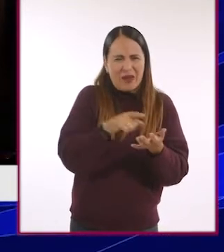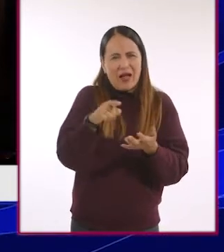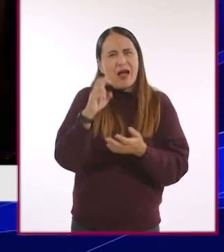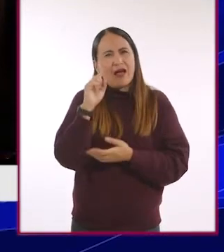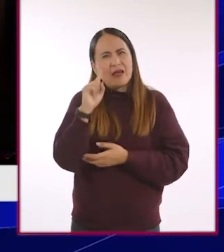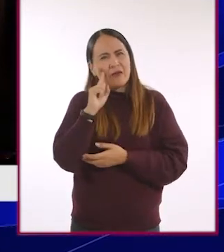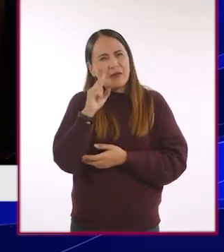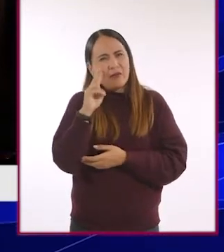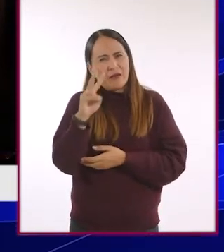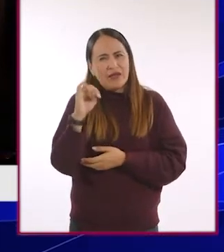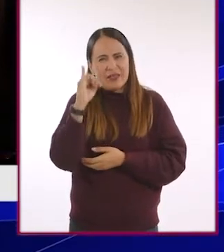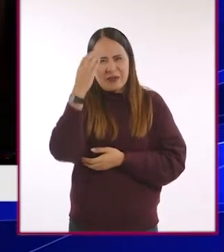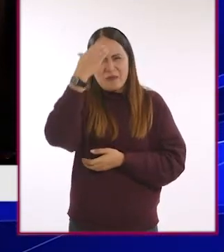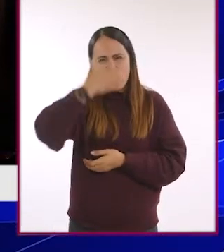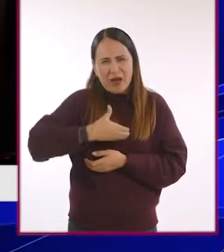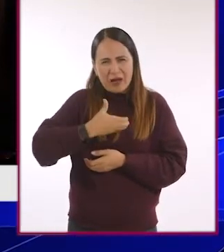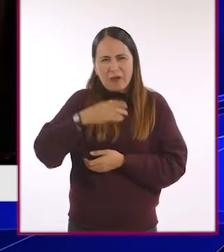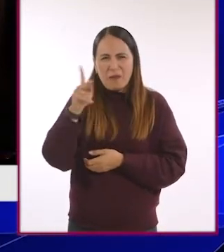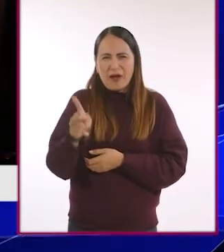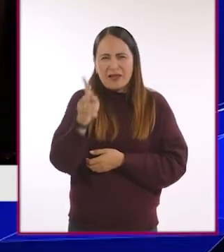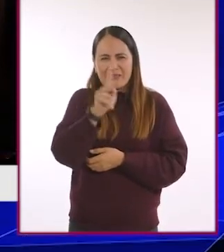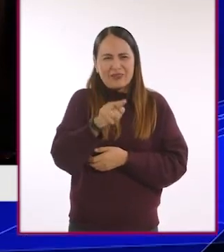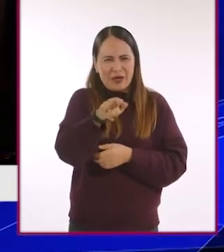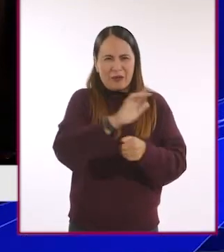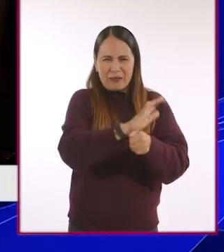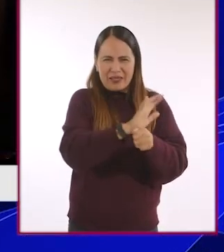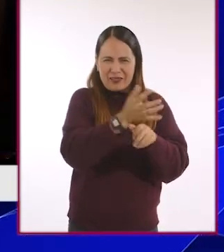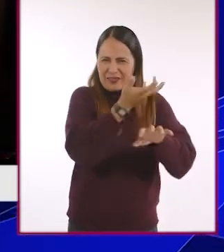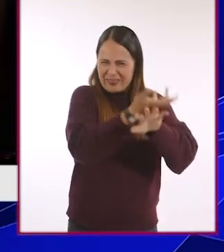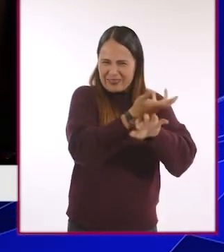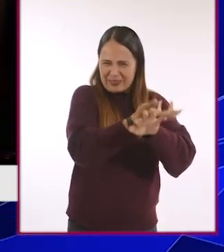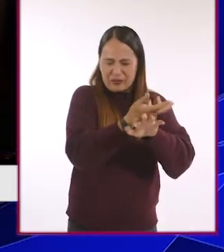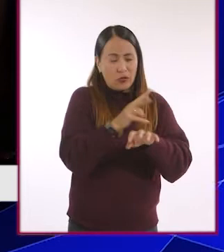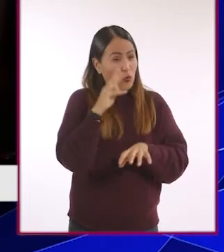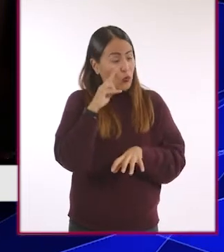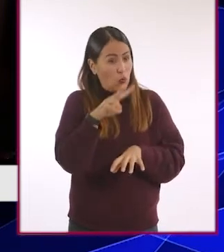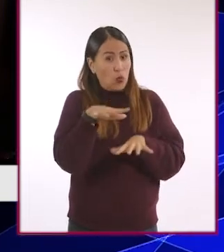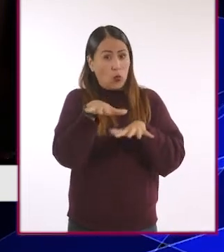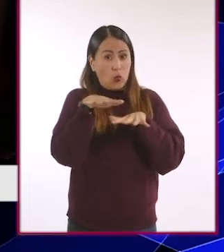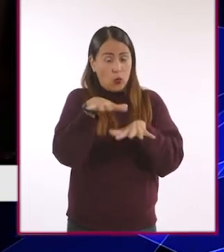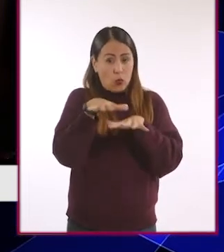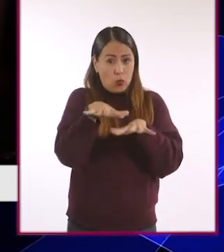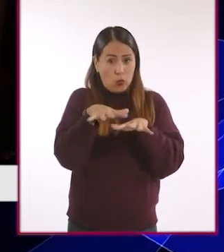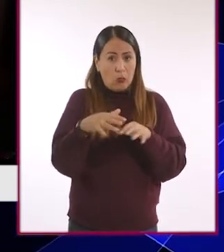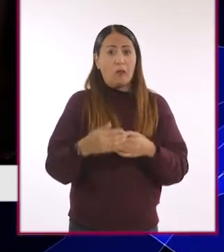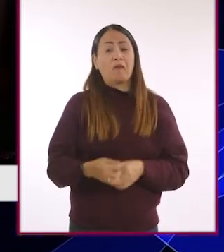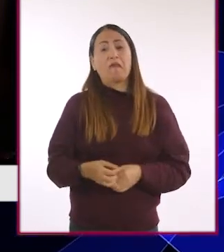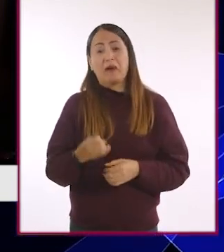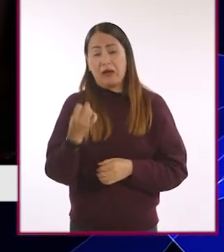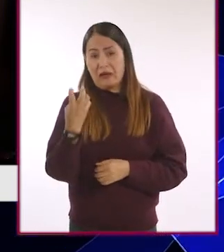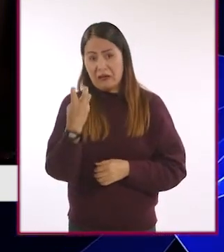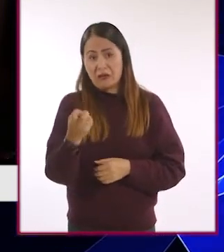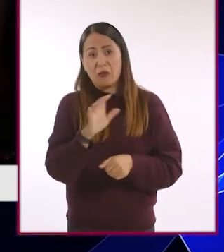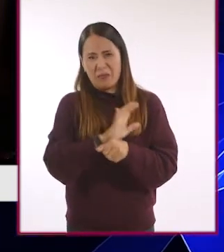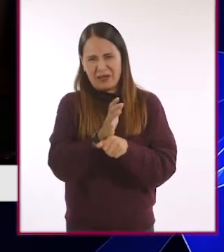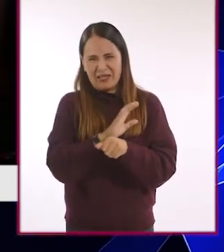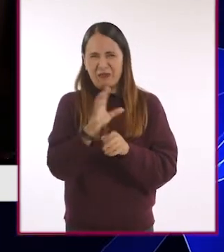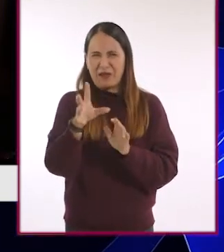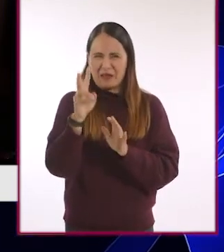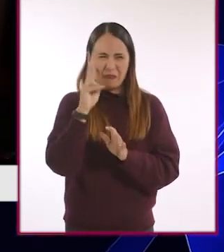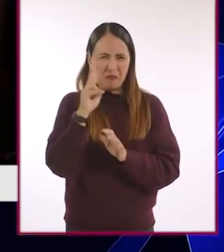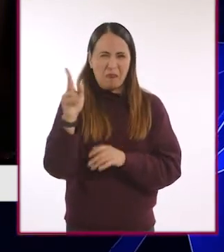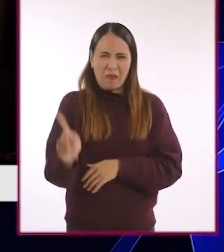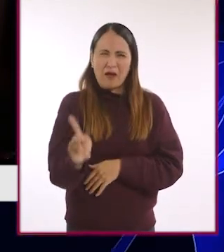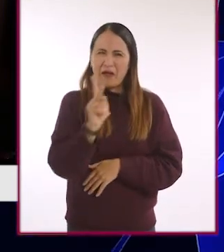lenguaje más hollywoodense, ¿no? Y tener tomas más Jurassic Park, cosas de ese tipo, ¿no? Porque es